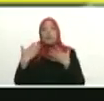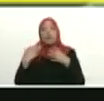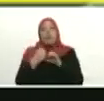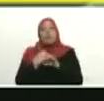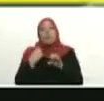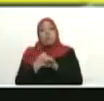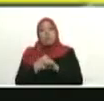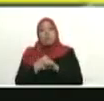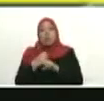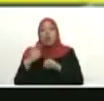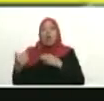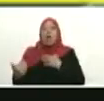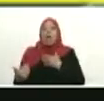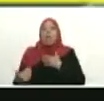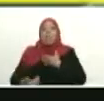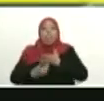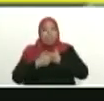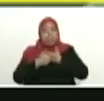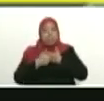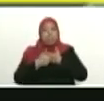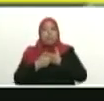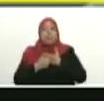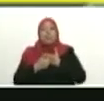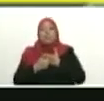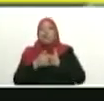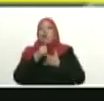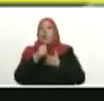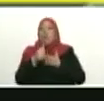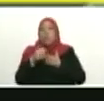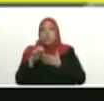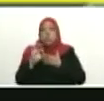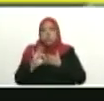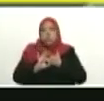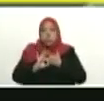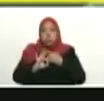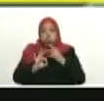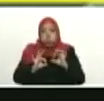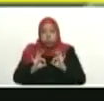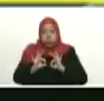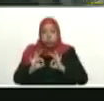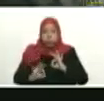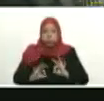pulmones... lo ataca directamente y te crea unos hongos, no hay forma de curártelo.